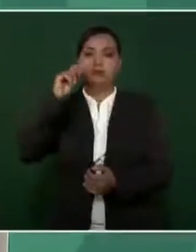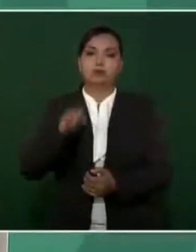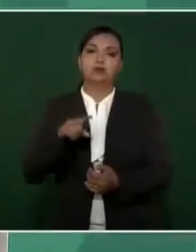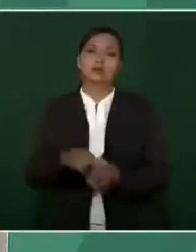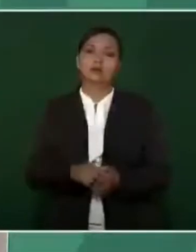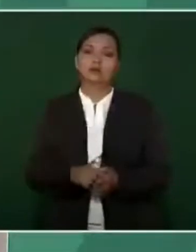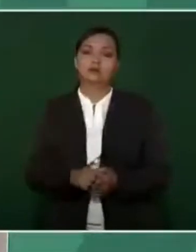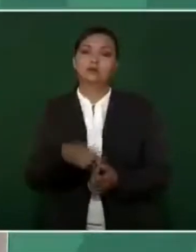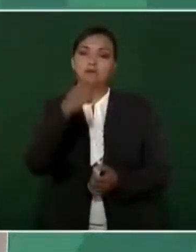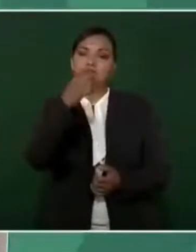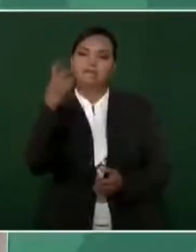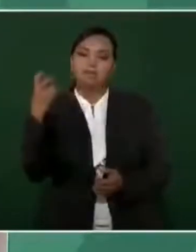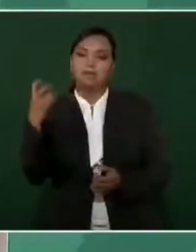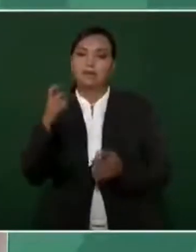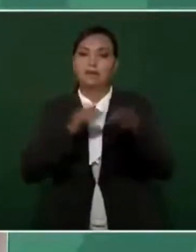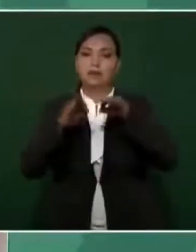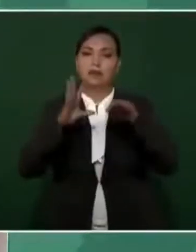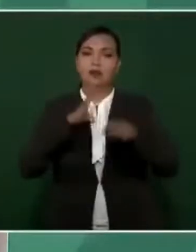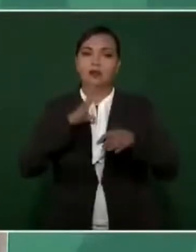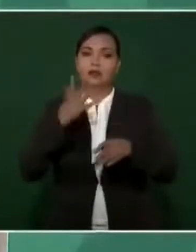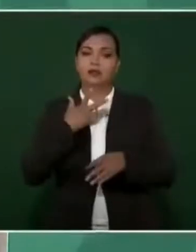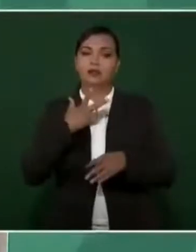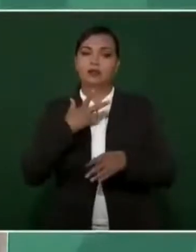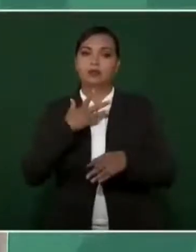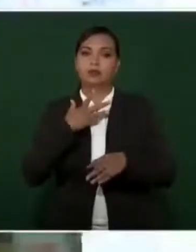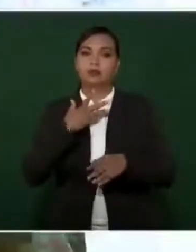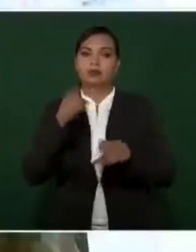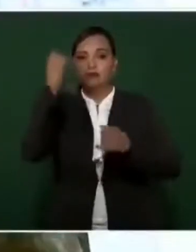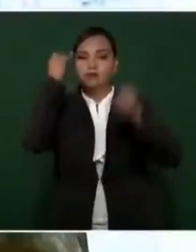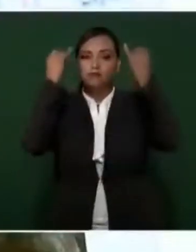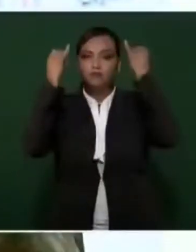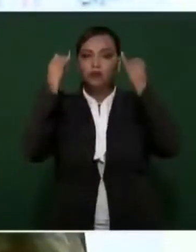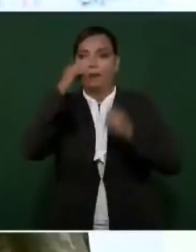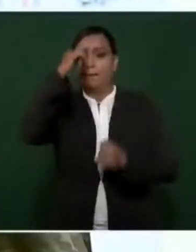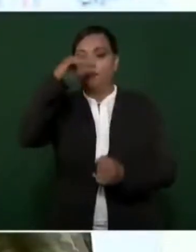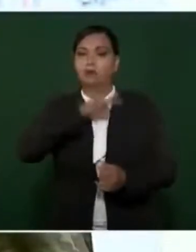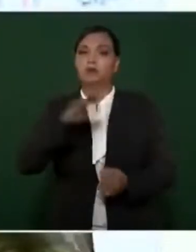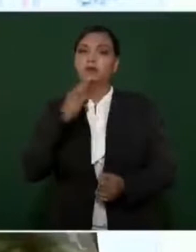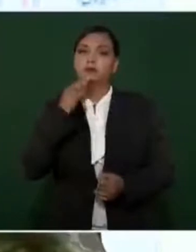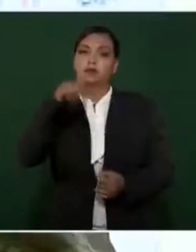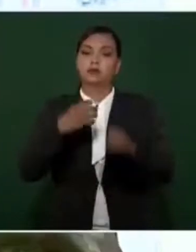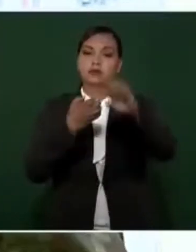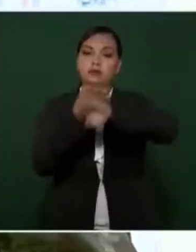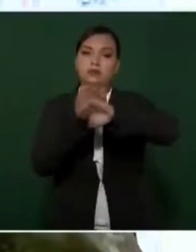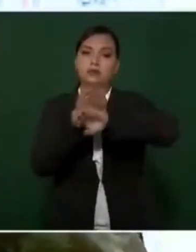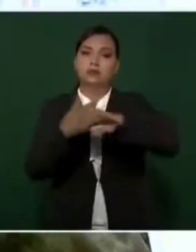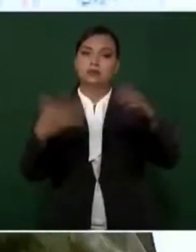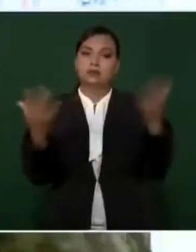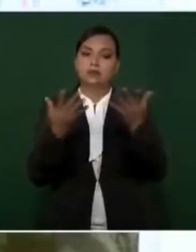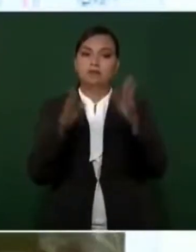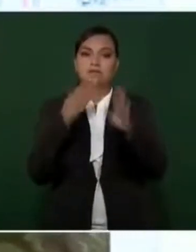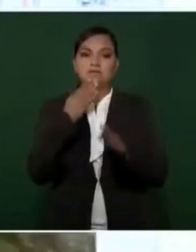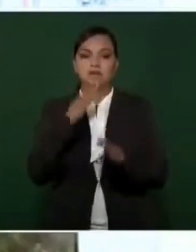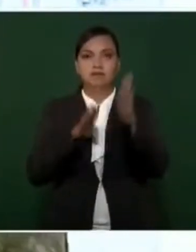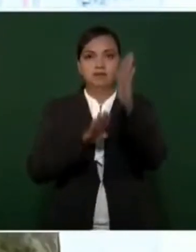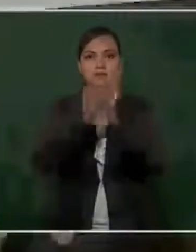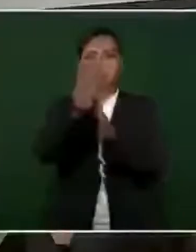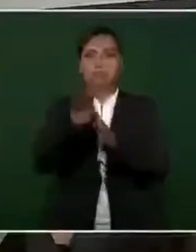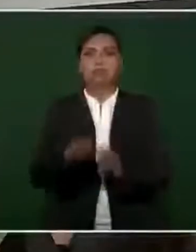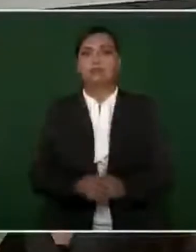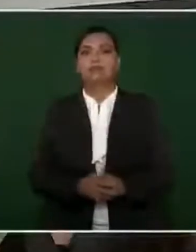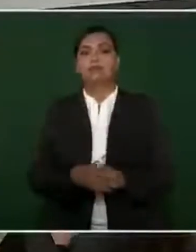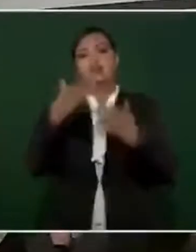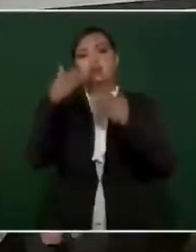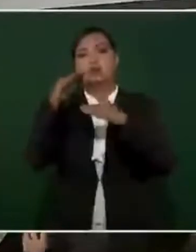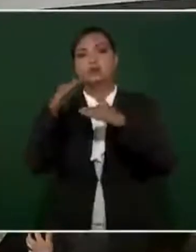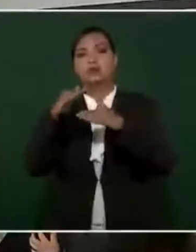esas acciones que se han tomado en consideración para aplicarlas aquí en el Estado han sido exitosas. Bien, en cuanto a efectivos de